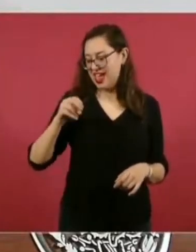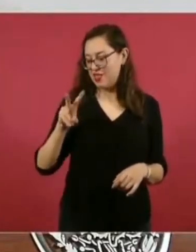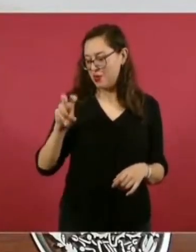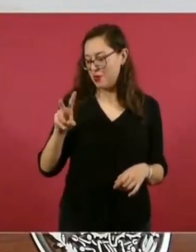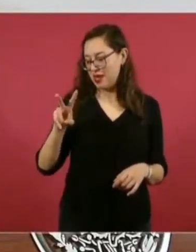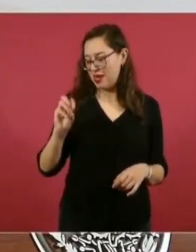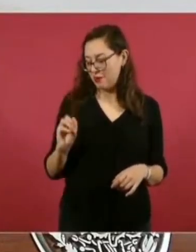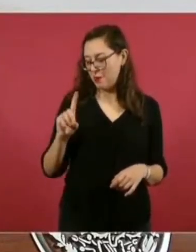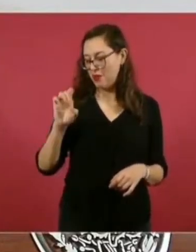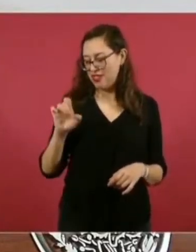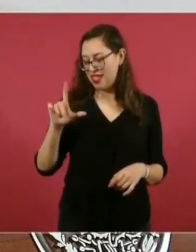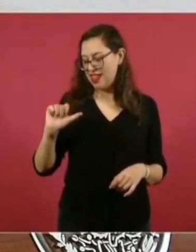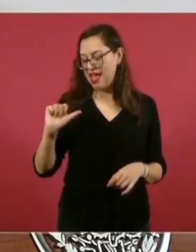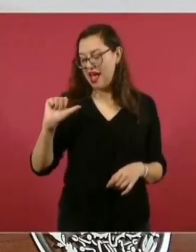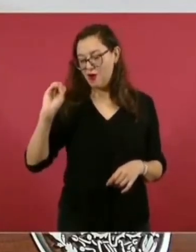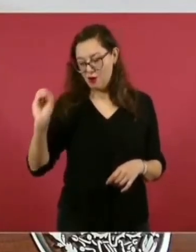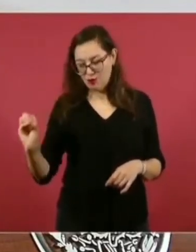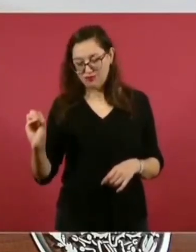zapatista,